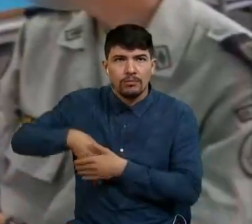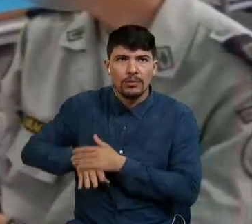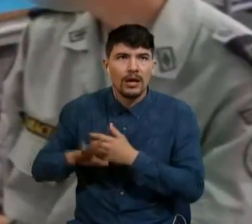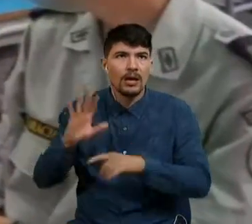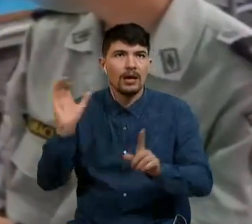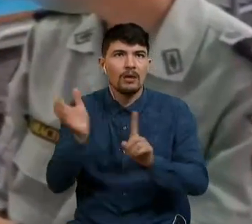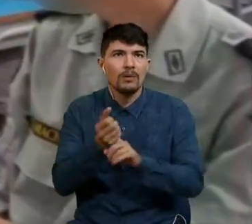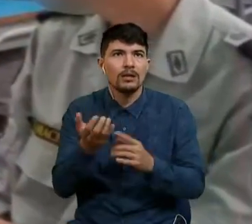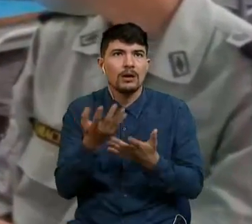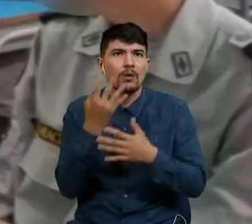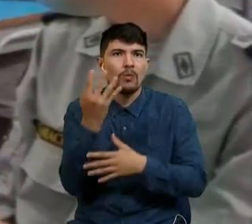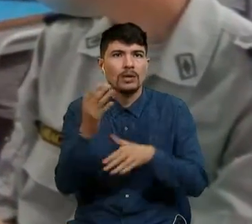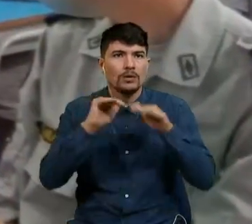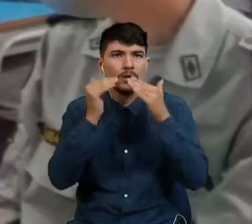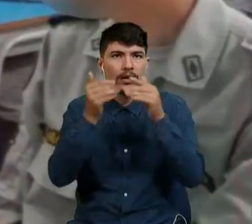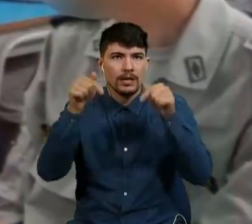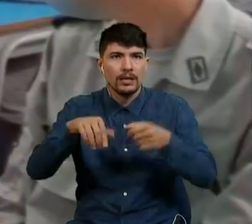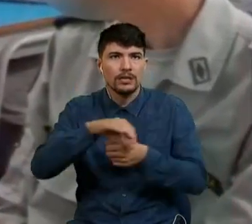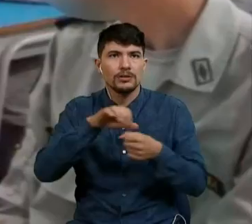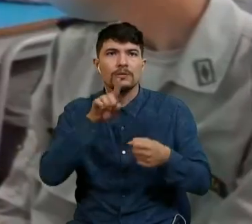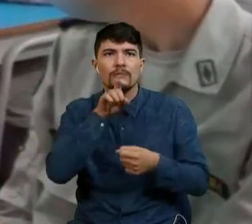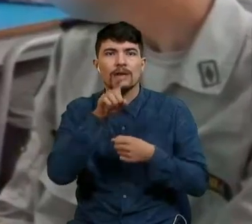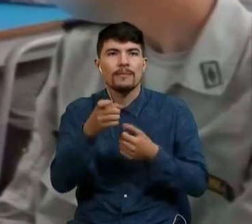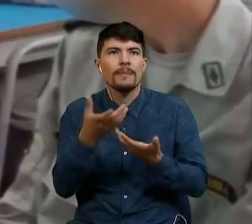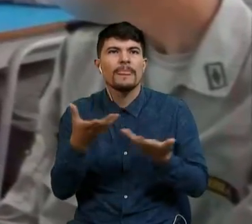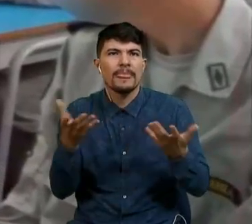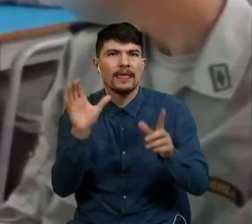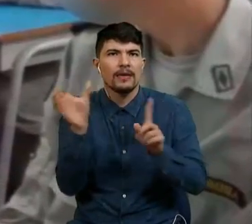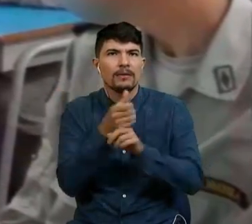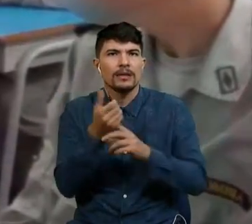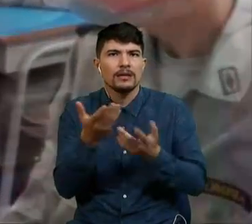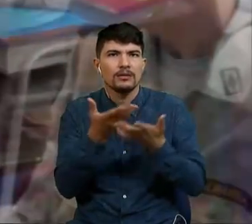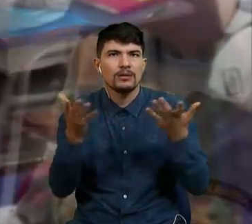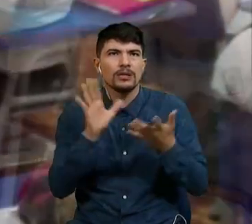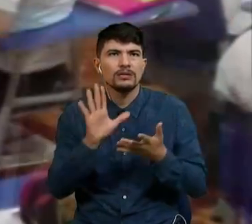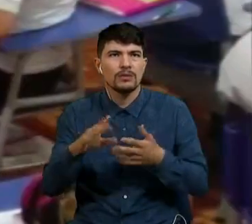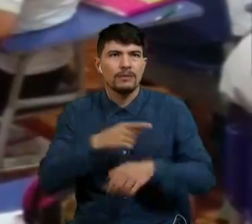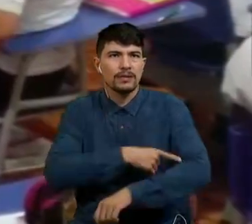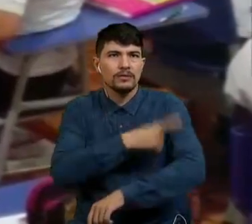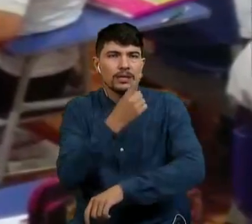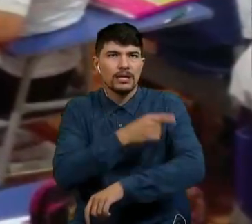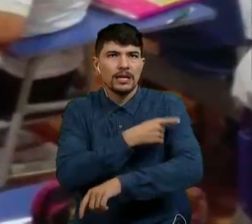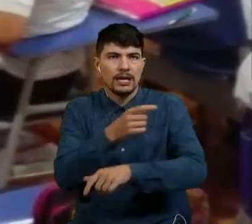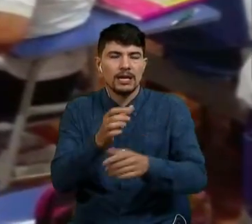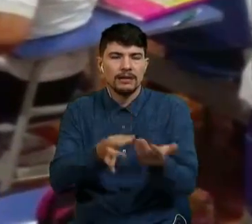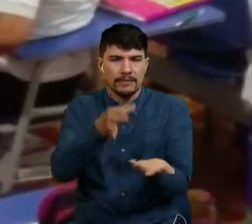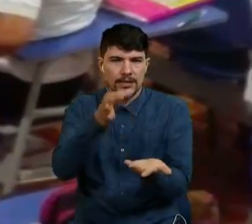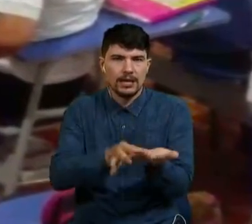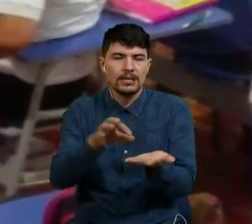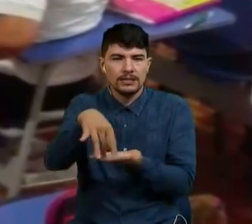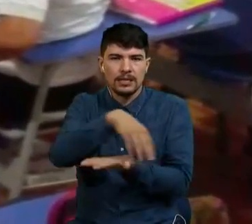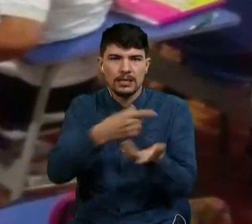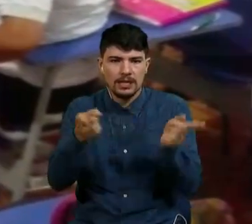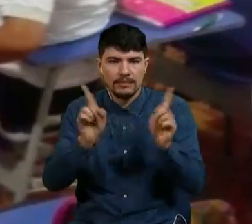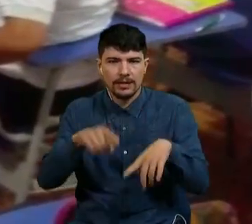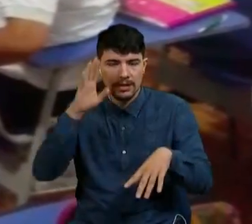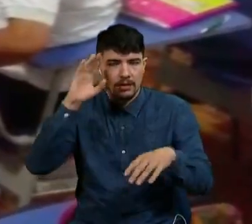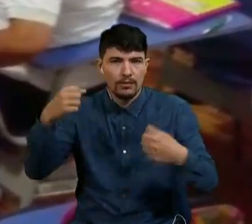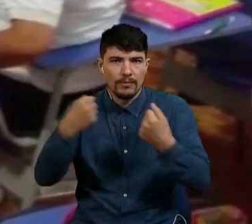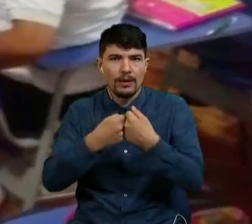incautadas en cuatro colegios de bucaramanga en operativos realizados por la personería de la capital santa adriana y la policía